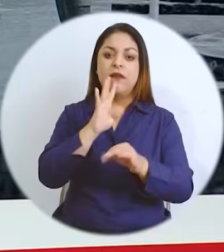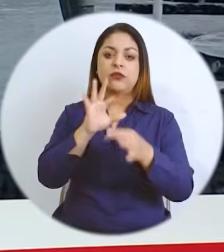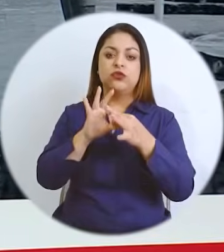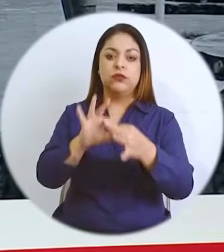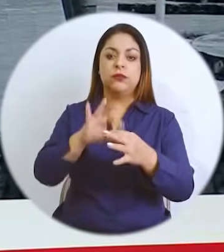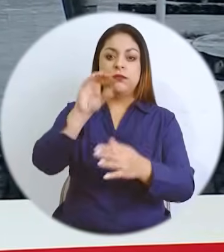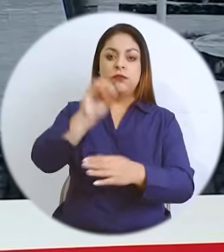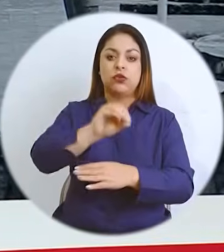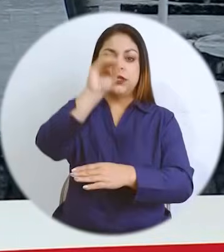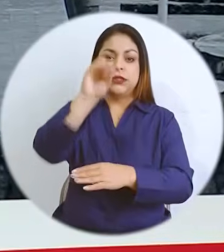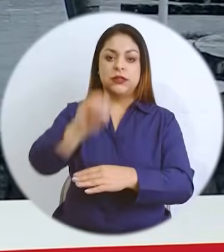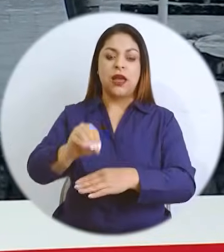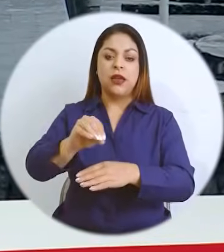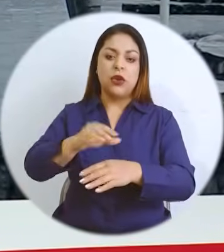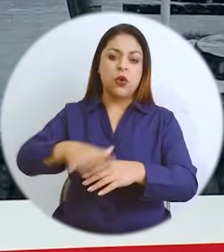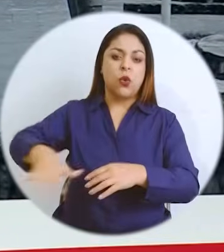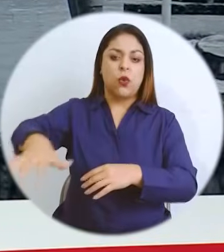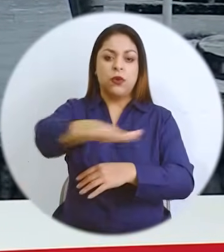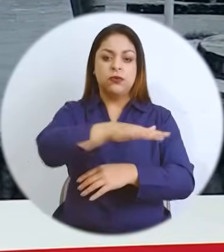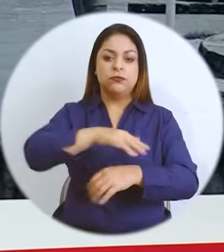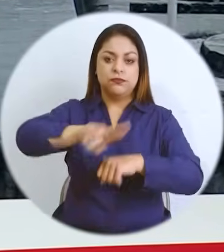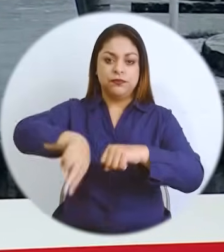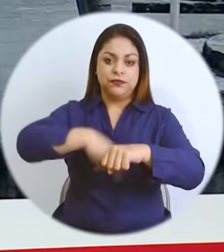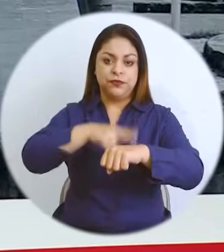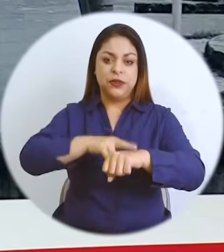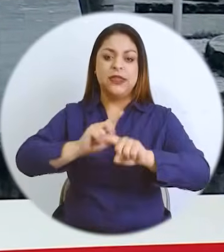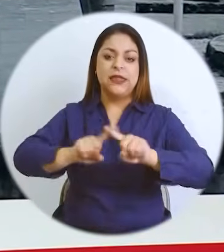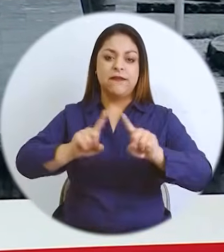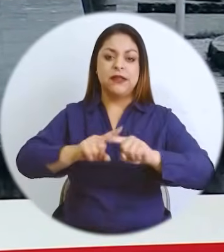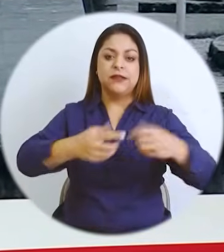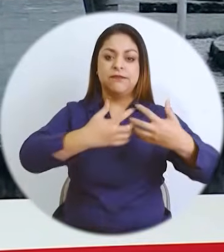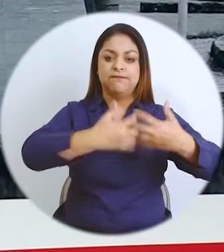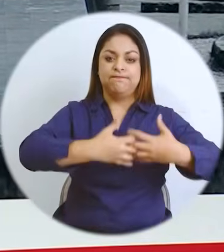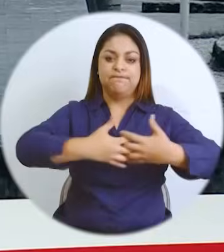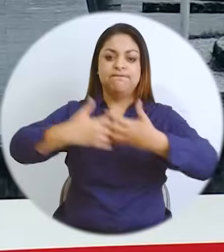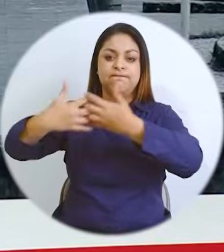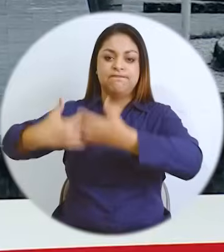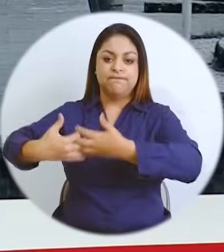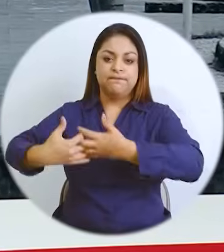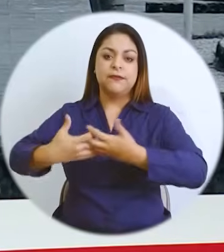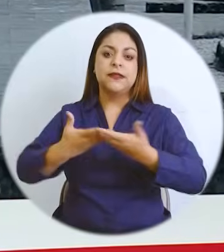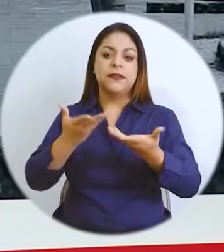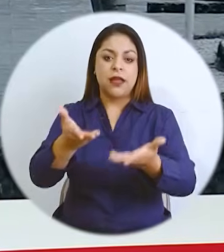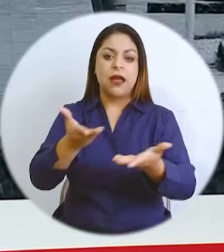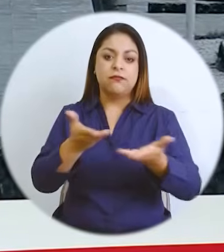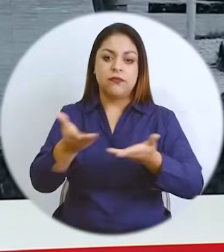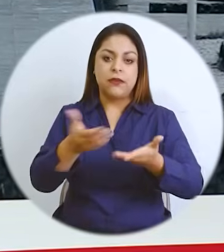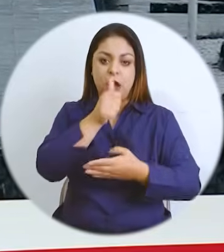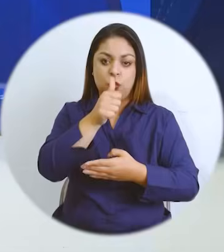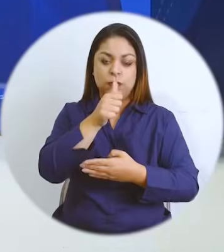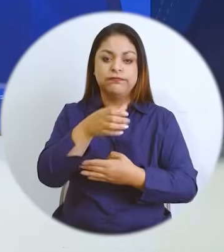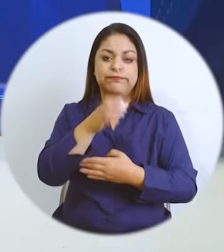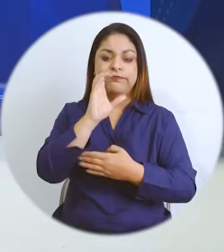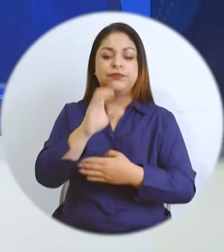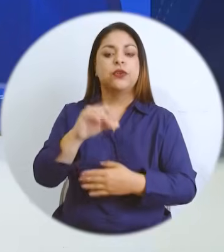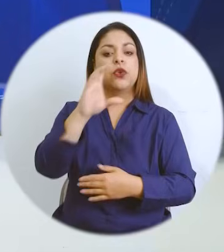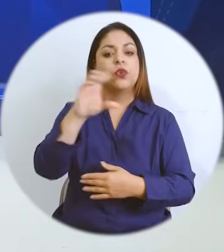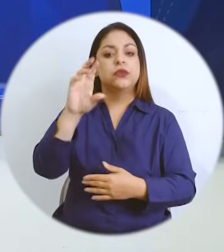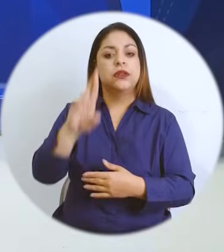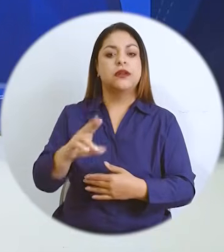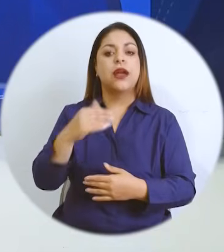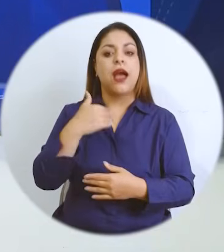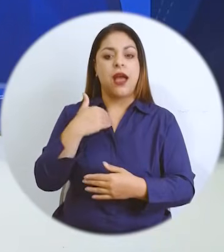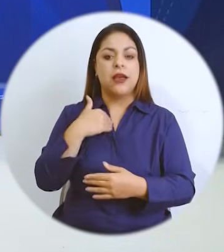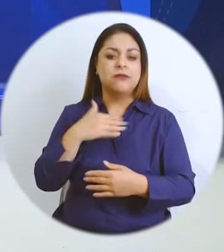cobertura que tenemos a nivel nacional, a los diferentes entes operadores que brindan el servicio de agua potable. Costa Rica tiene